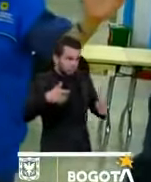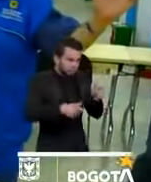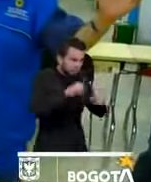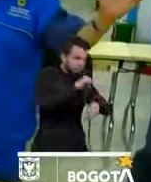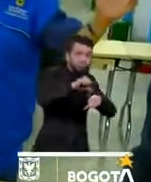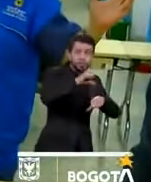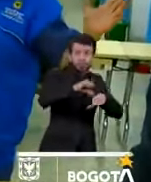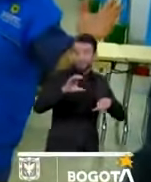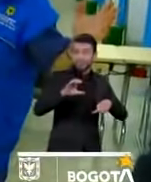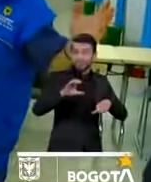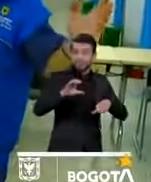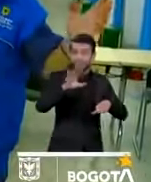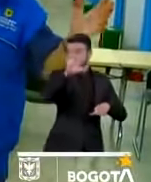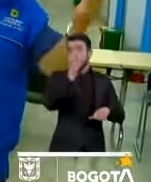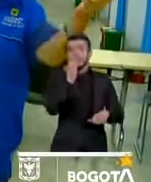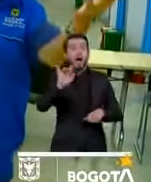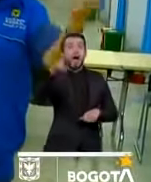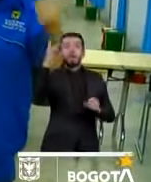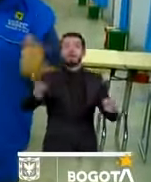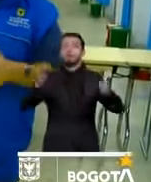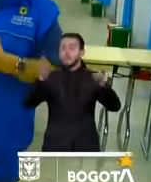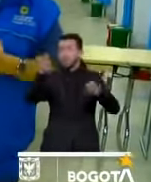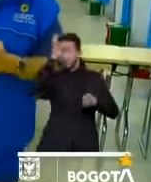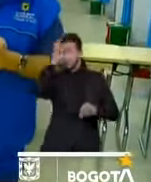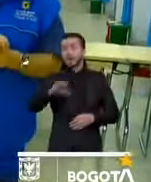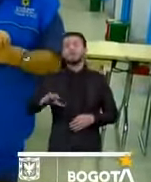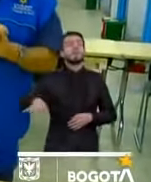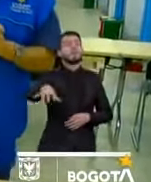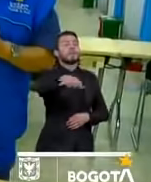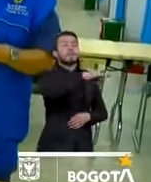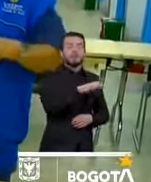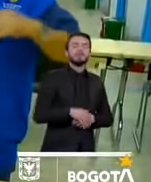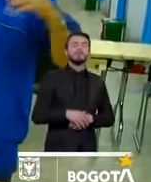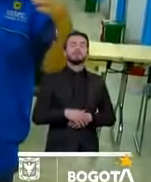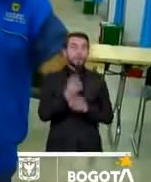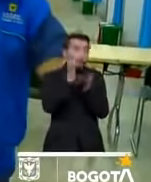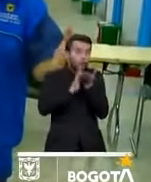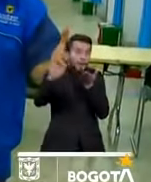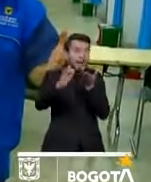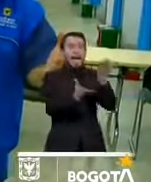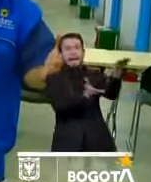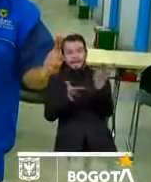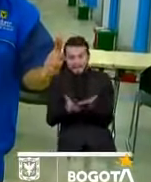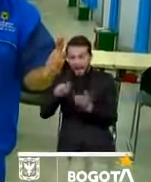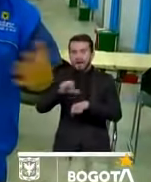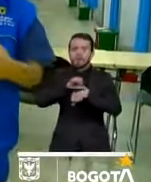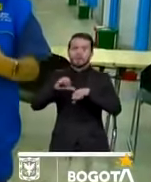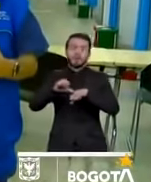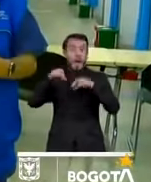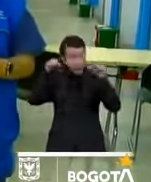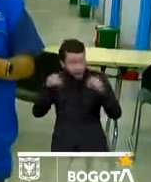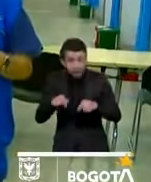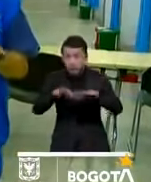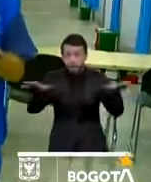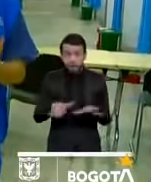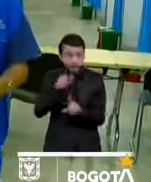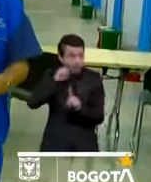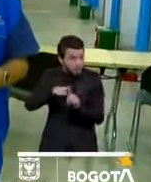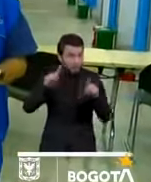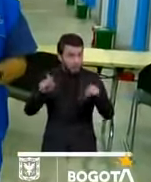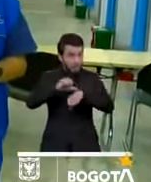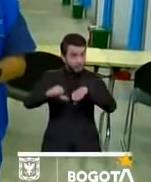de los servicios hospitalarios del resto de Bogotá y de Cundinamarca. Entonces, aun cuando no es esa la vocación, insisto, nos preparamos por si